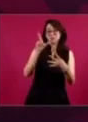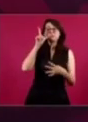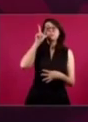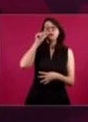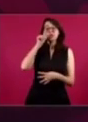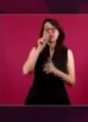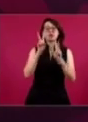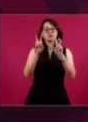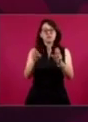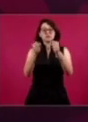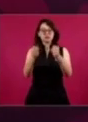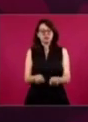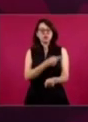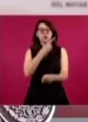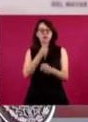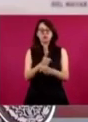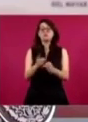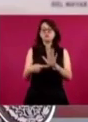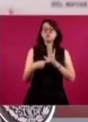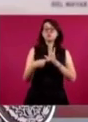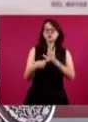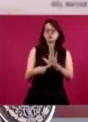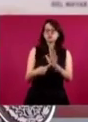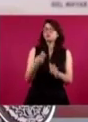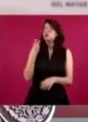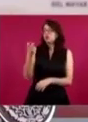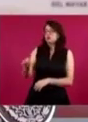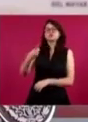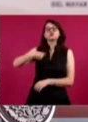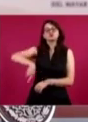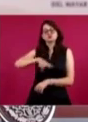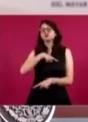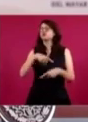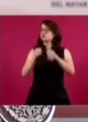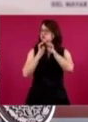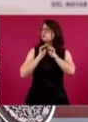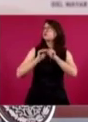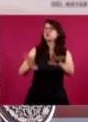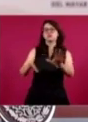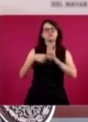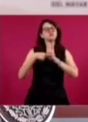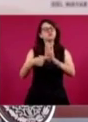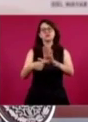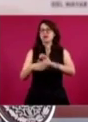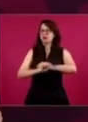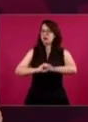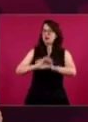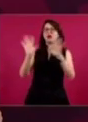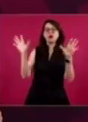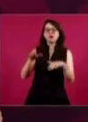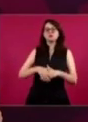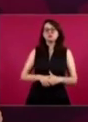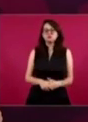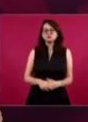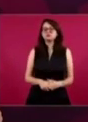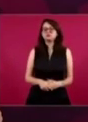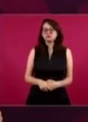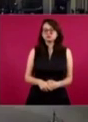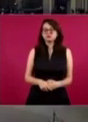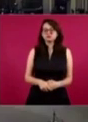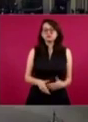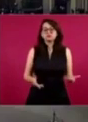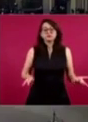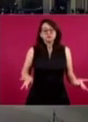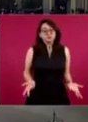quitar, y ahora en 2024 nos la vuelven a poner. Hay una diferencia con 2009, que es, en aquel entonces era una visa pareja para